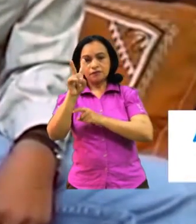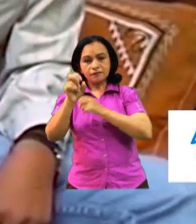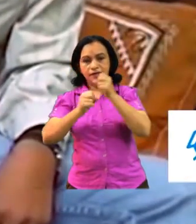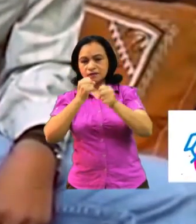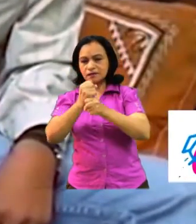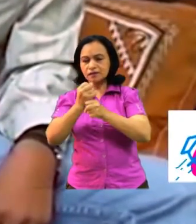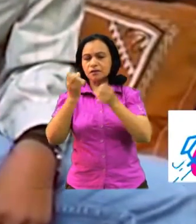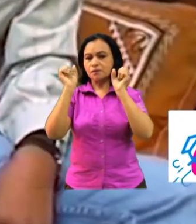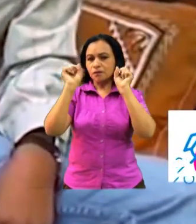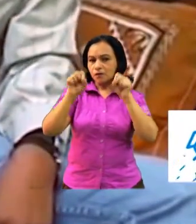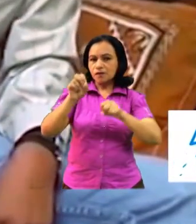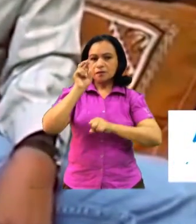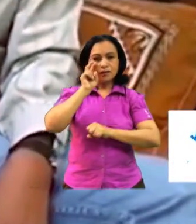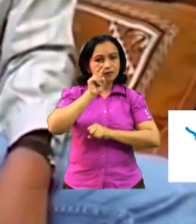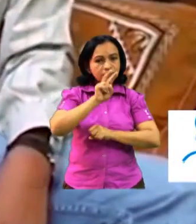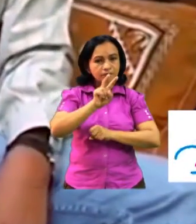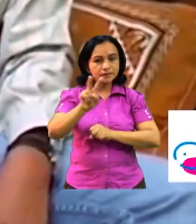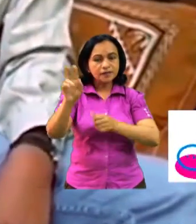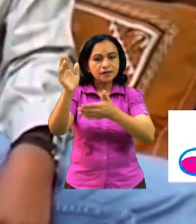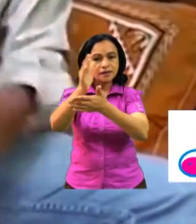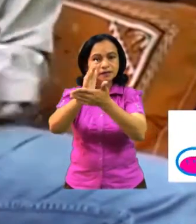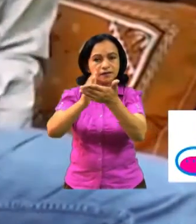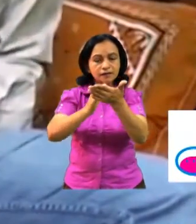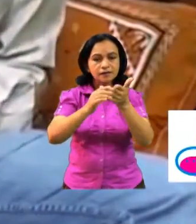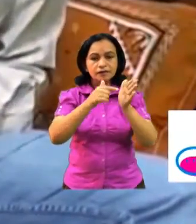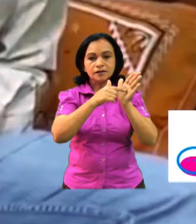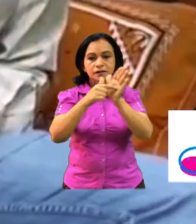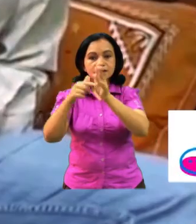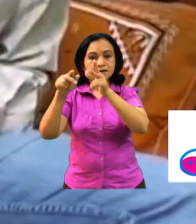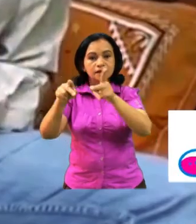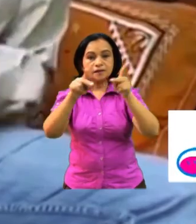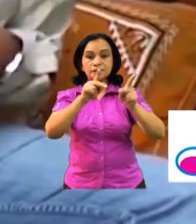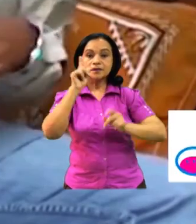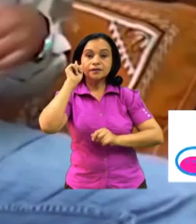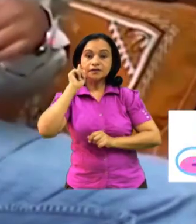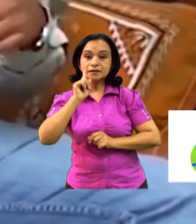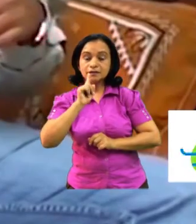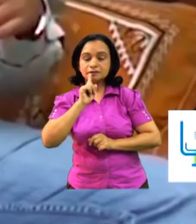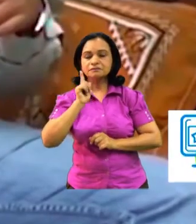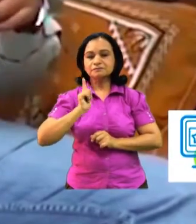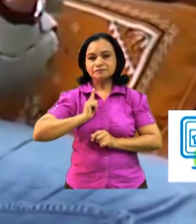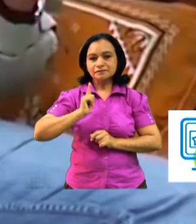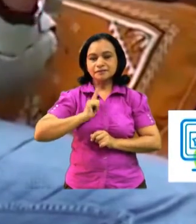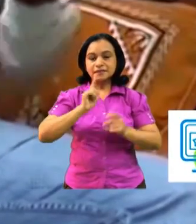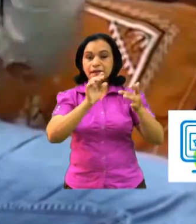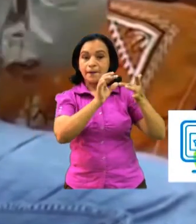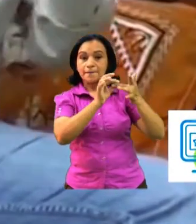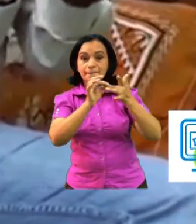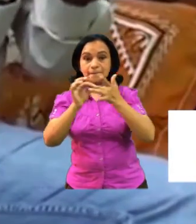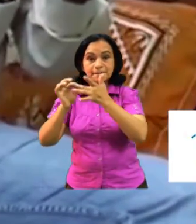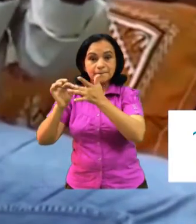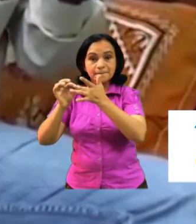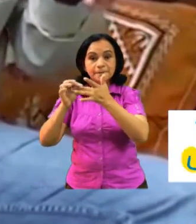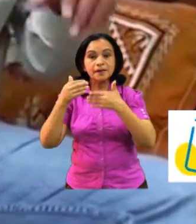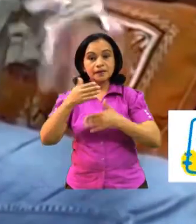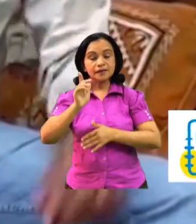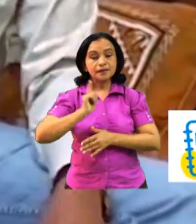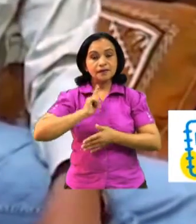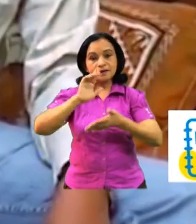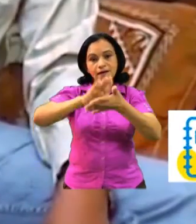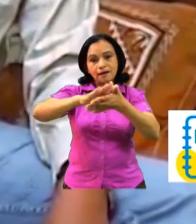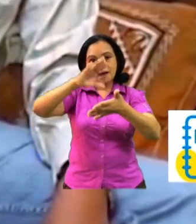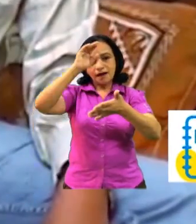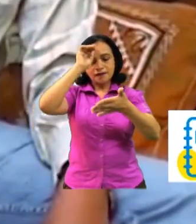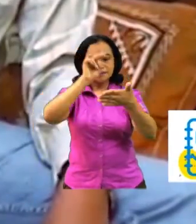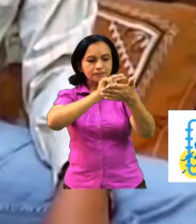20 años, podemos ver singularidades, retos que las personas sordas enfrentan, especialmente cuando se trata de